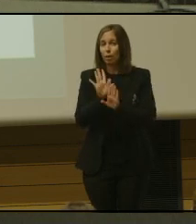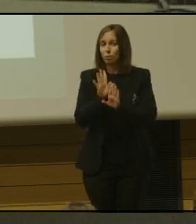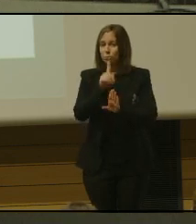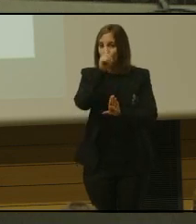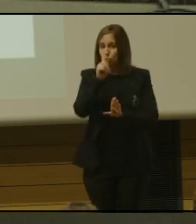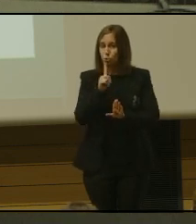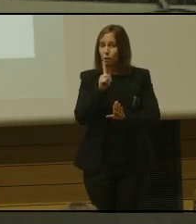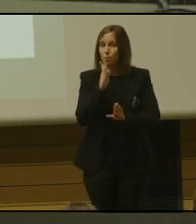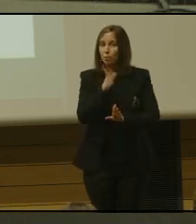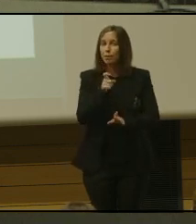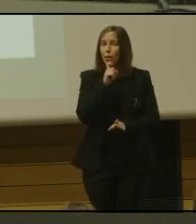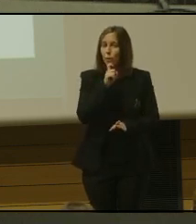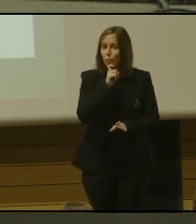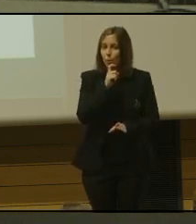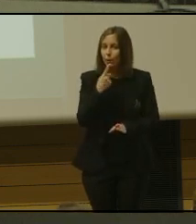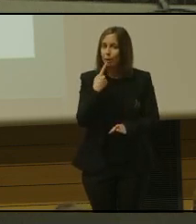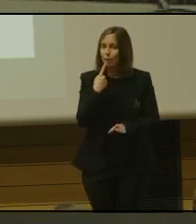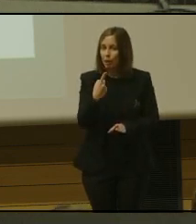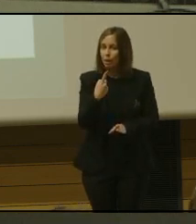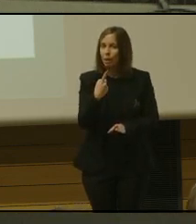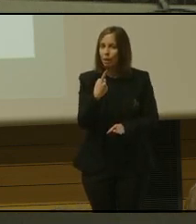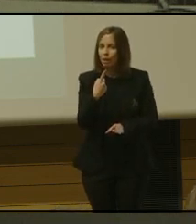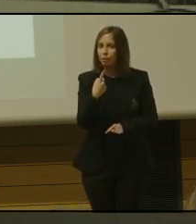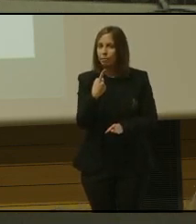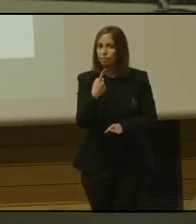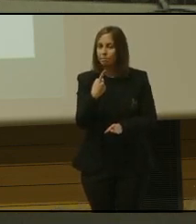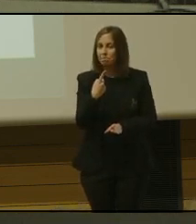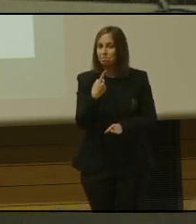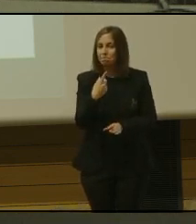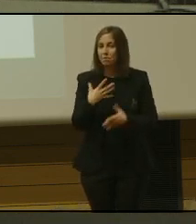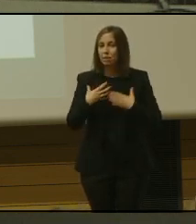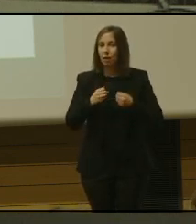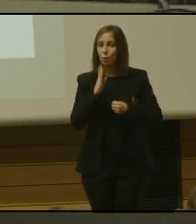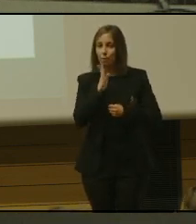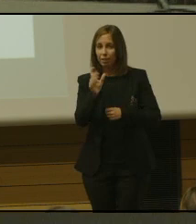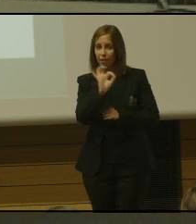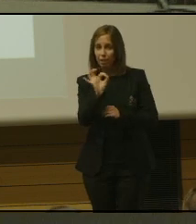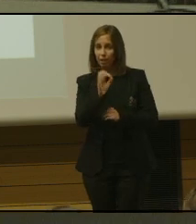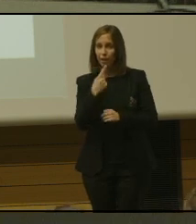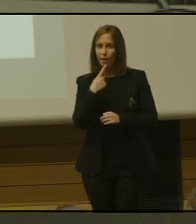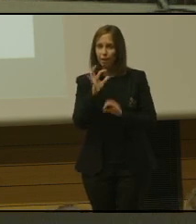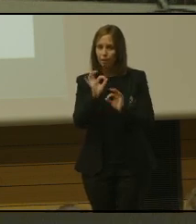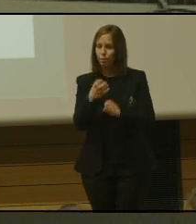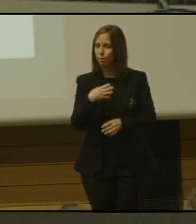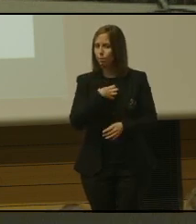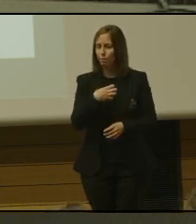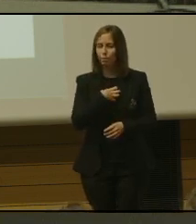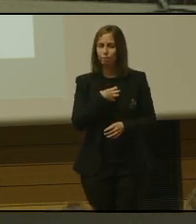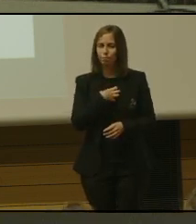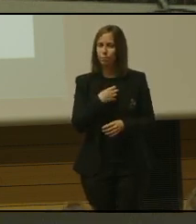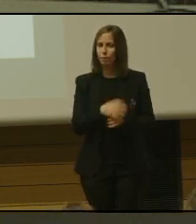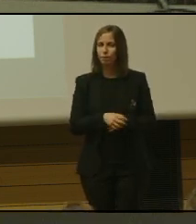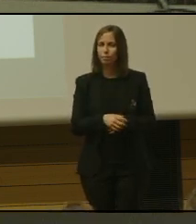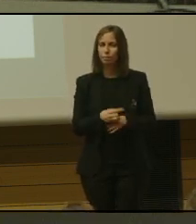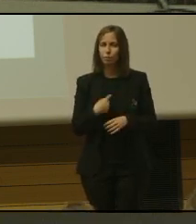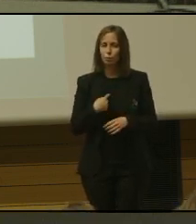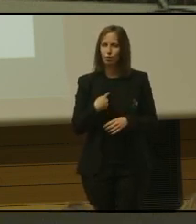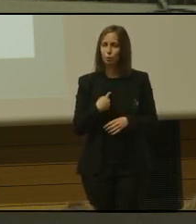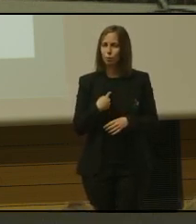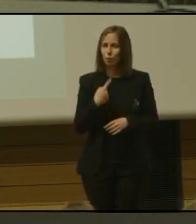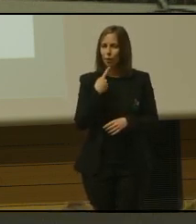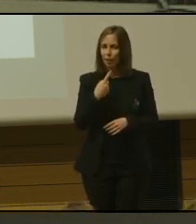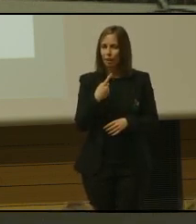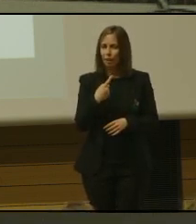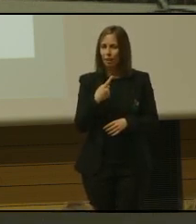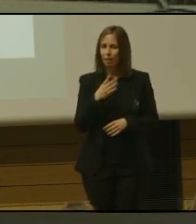tanto, o sea, tú lo que no puedes decir es que son inocuos para la salud y de hecho, hombre, a mí yo jamás diría que